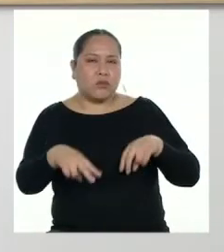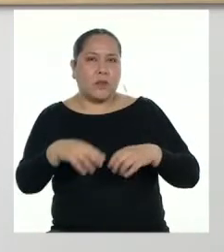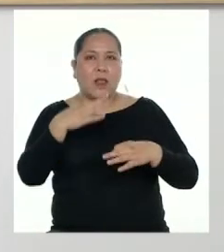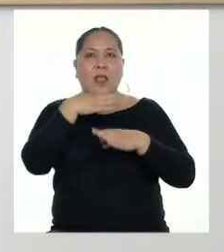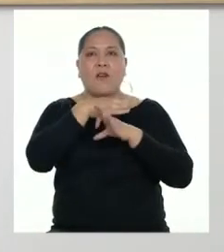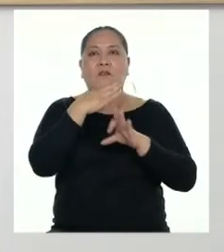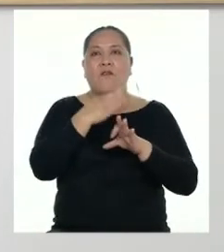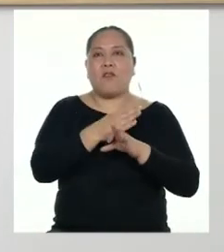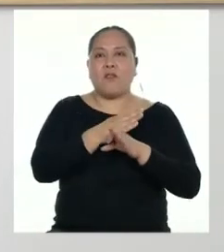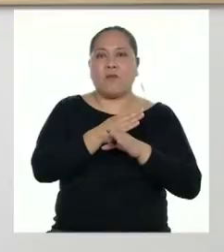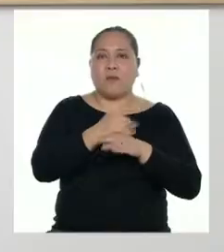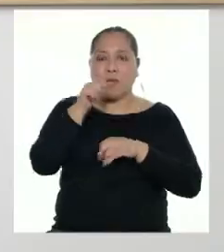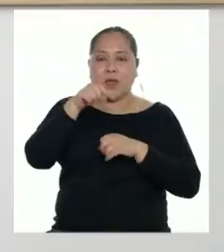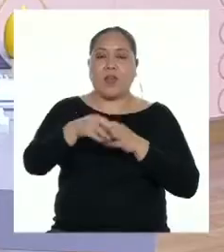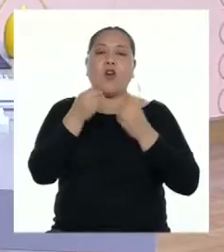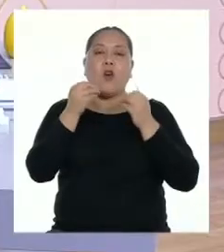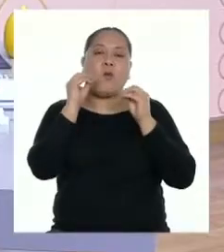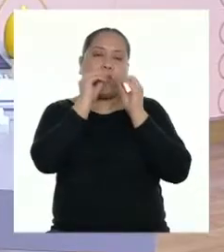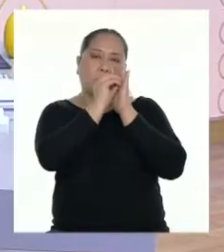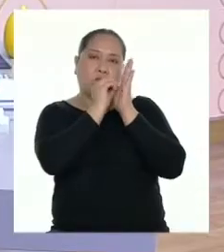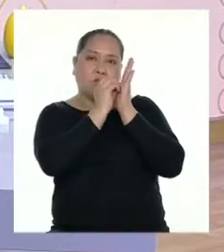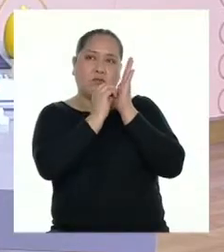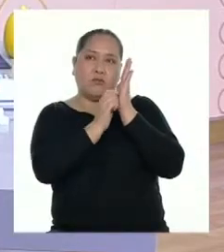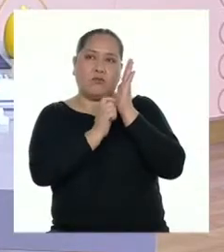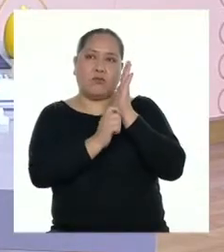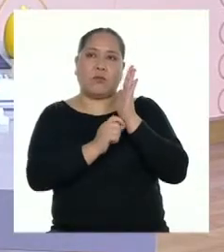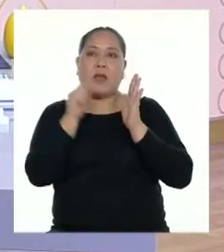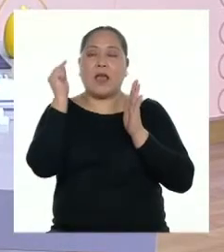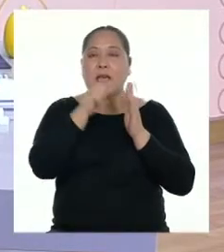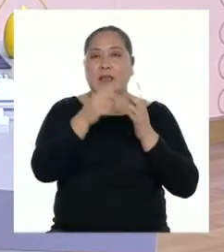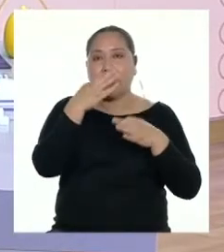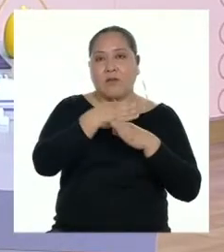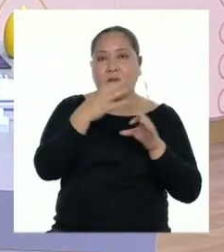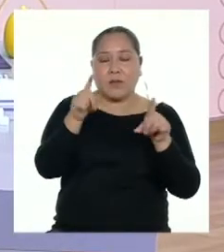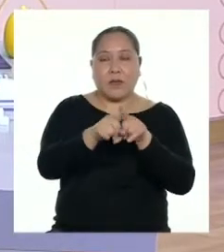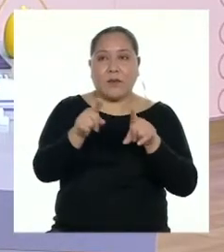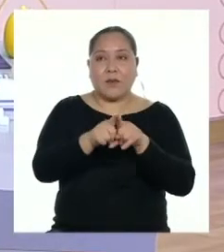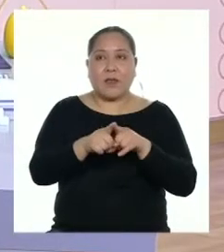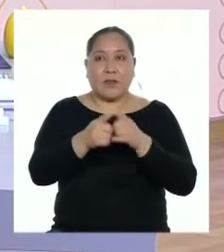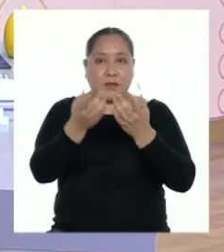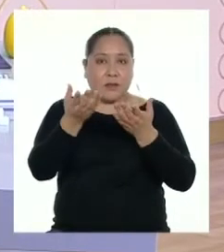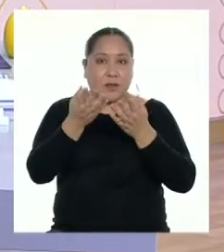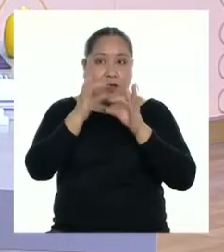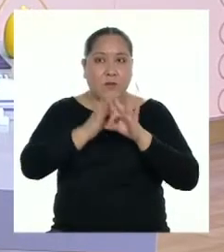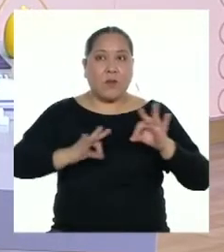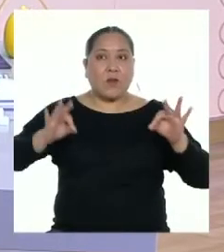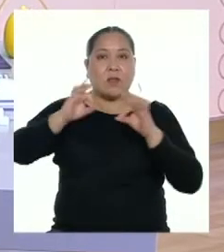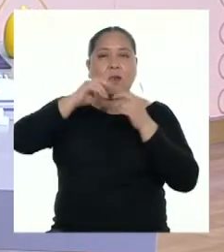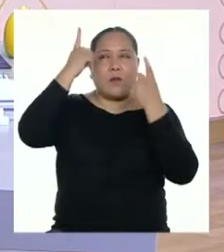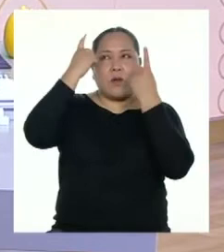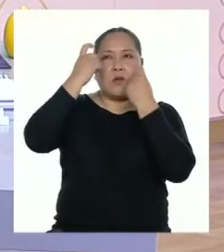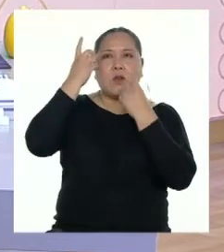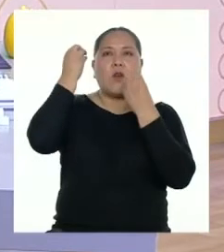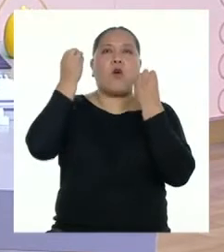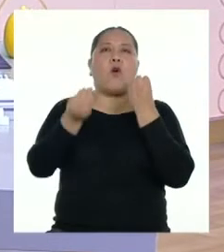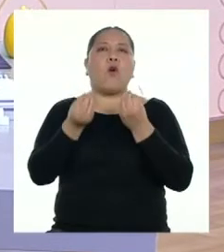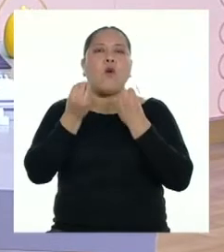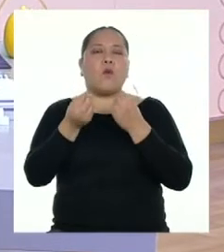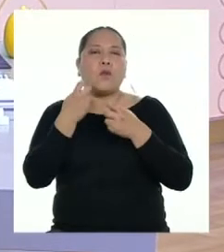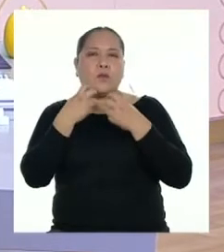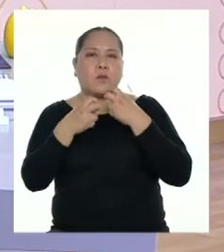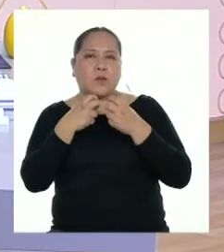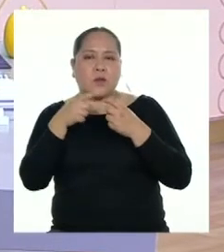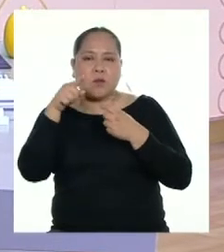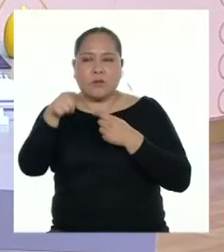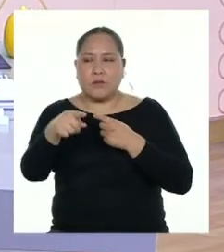forma y el fondo de nuestro texto. Este criterio también nos invita a pensar en la importancia de preguntarnos por el efecto que tuvo el texto